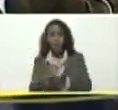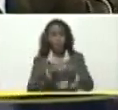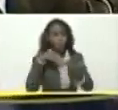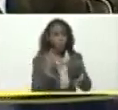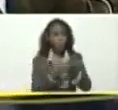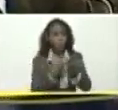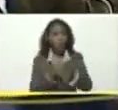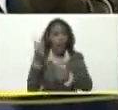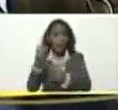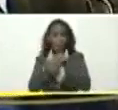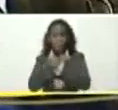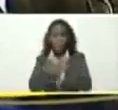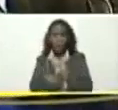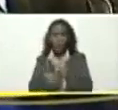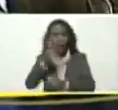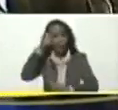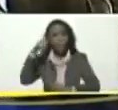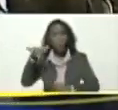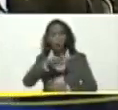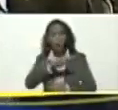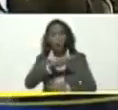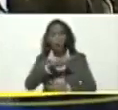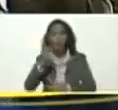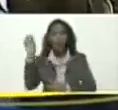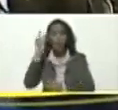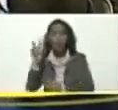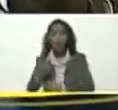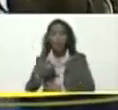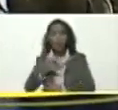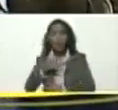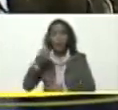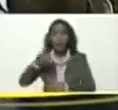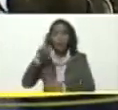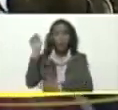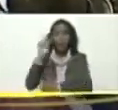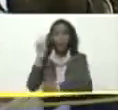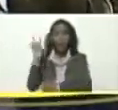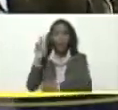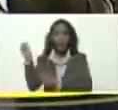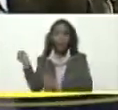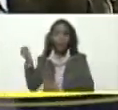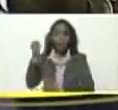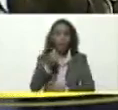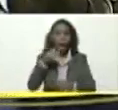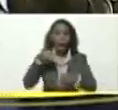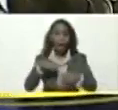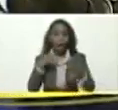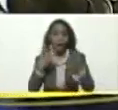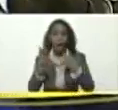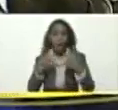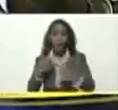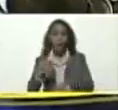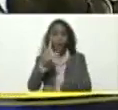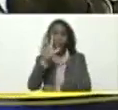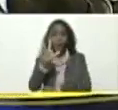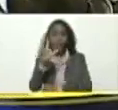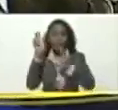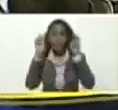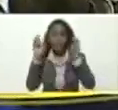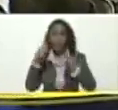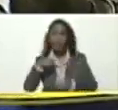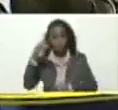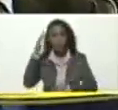de ese amor que el pueblo vietnamita siente por Venezuela, y trajimos a la feria tres títulos que yo sé